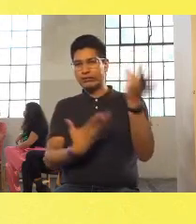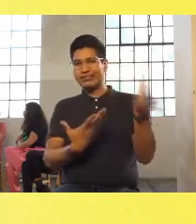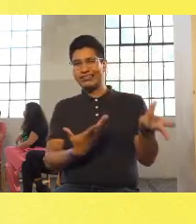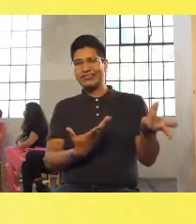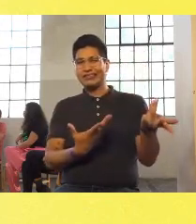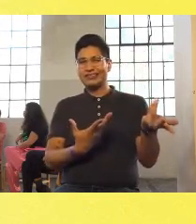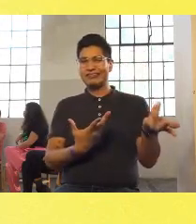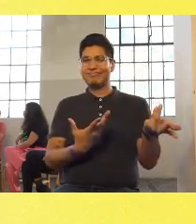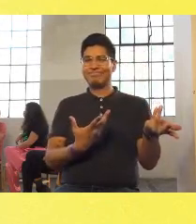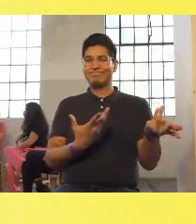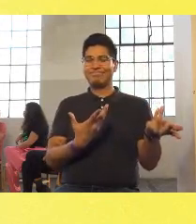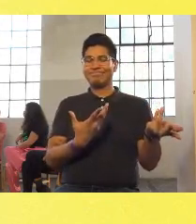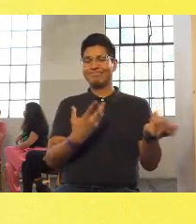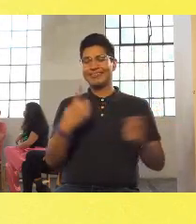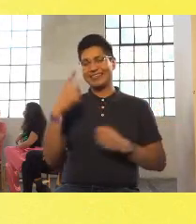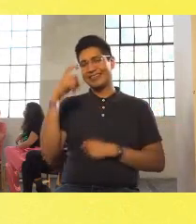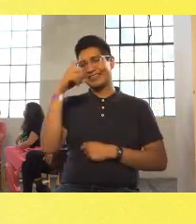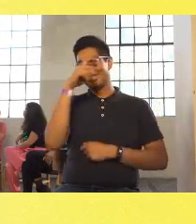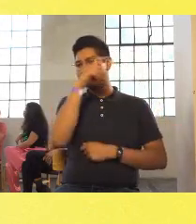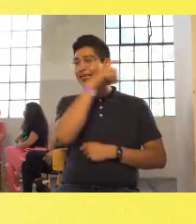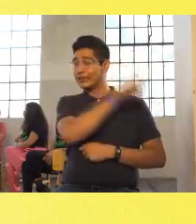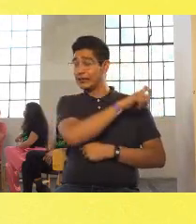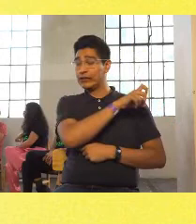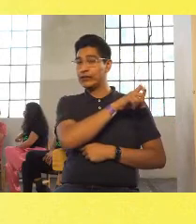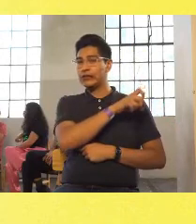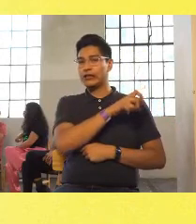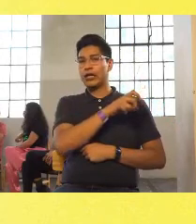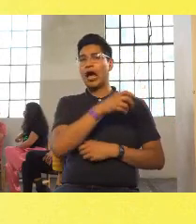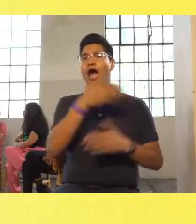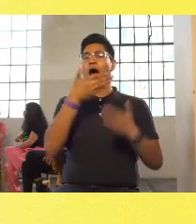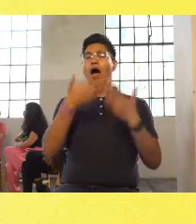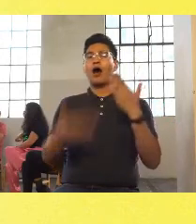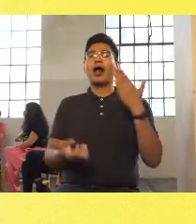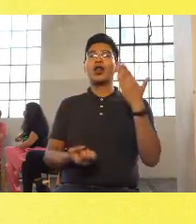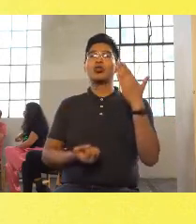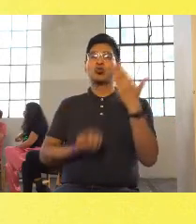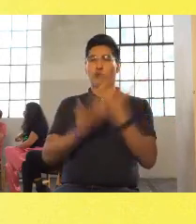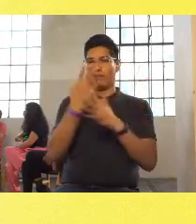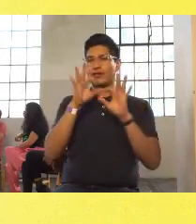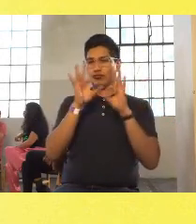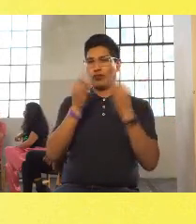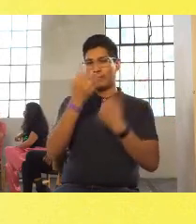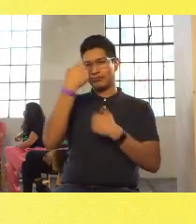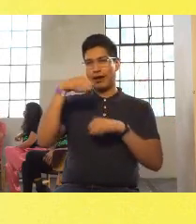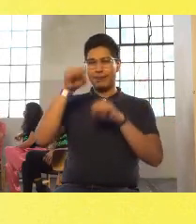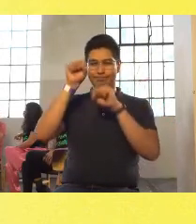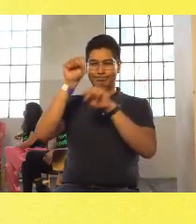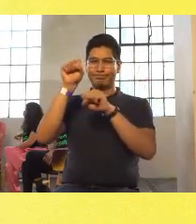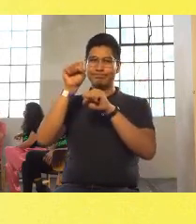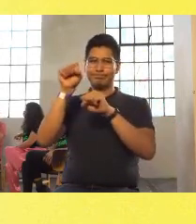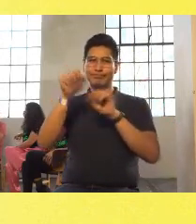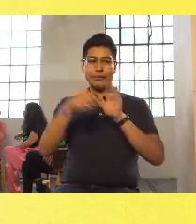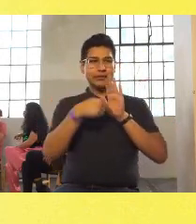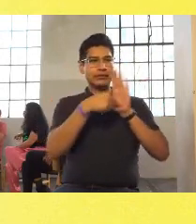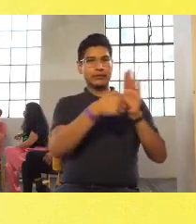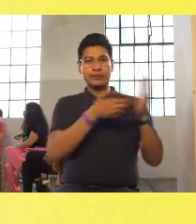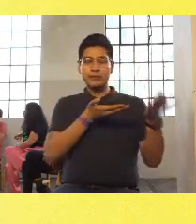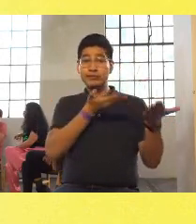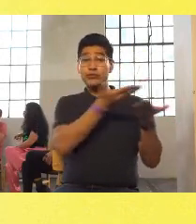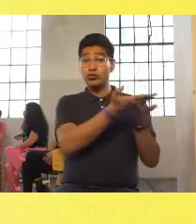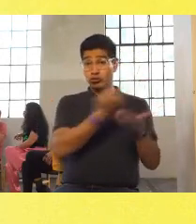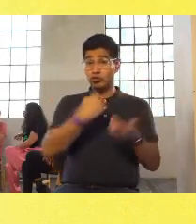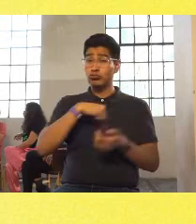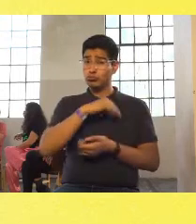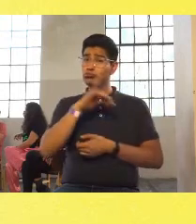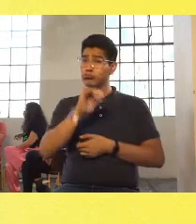que esa necedad, no sé si se considera también una rama del activismo, pero algo a lo que nos estamos aferrando es queremos hacer las cosas